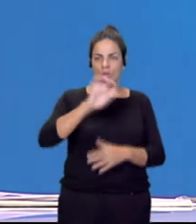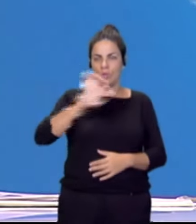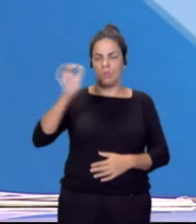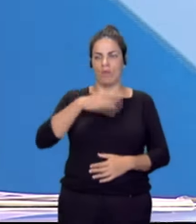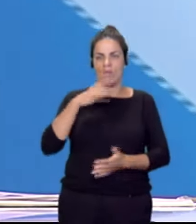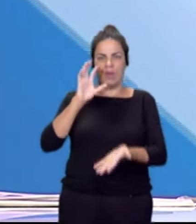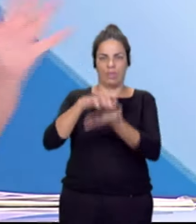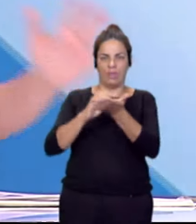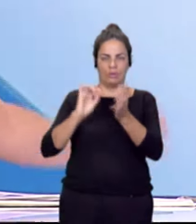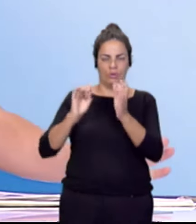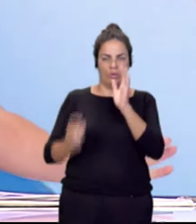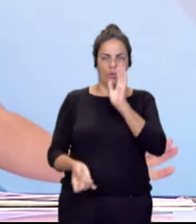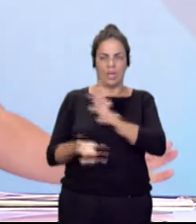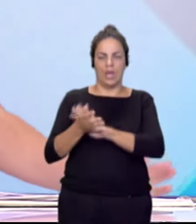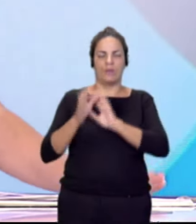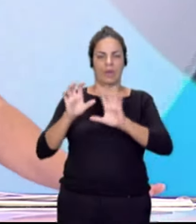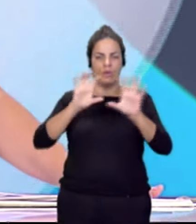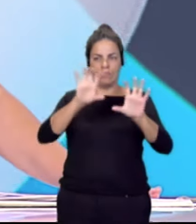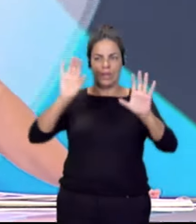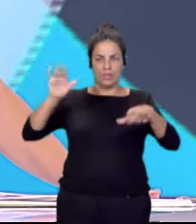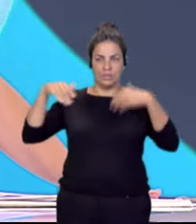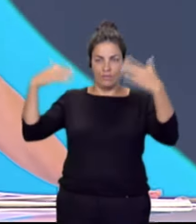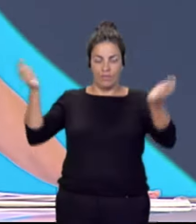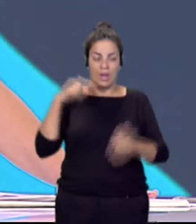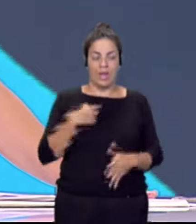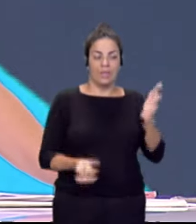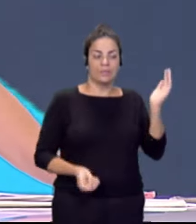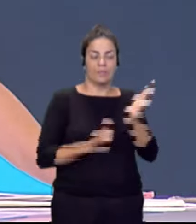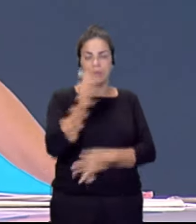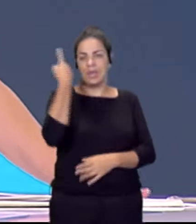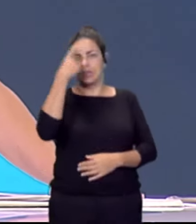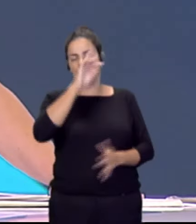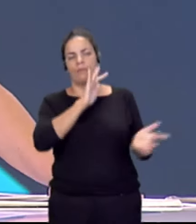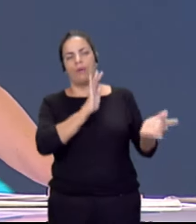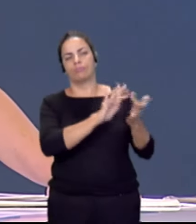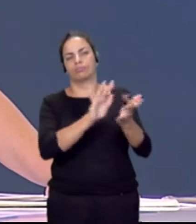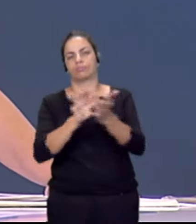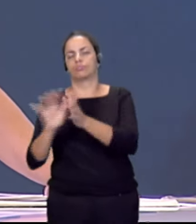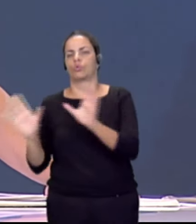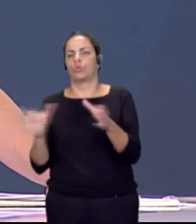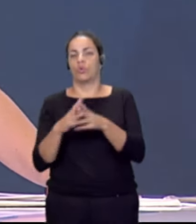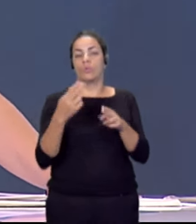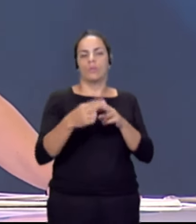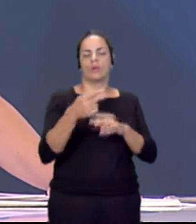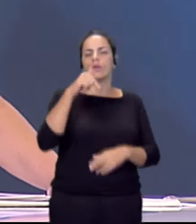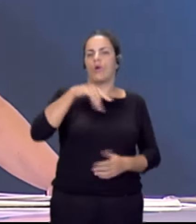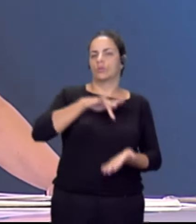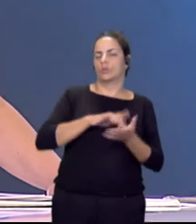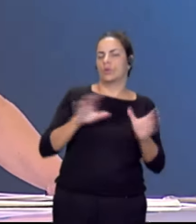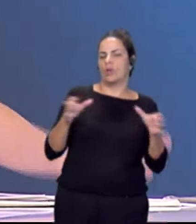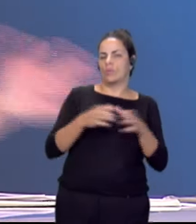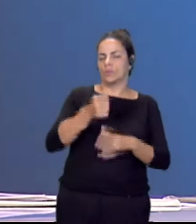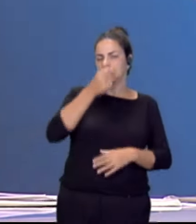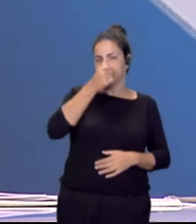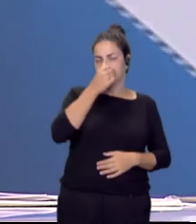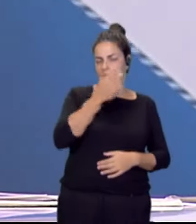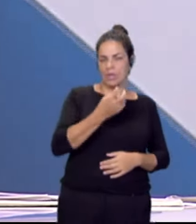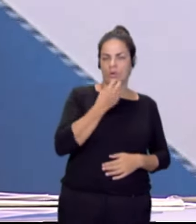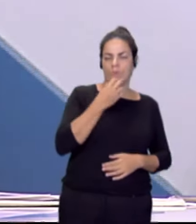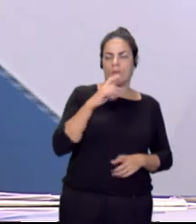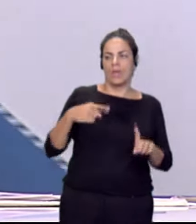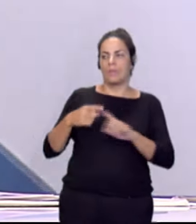esta mañana nos tocó con la agrupación socialista Gomera, dentro de esa ronda que hacemos por los distintos grupos políticos, y también hablamos con el grupo nacionalista. En ambos